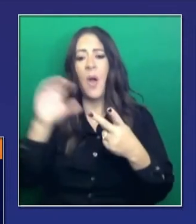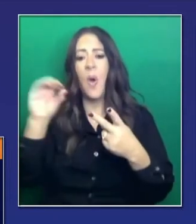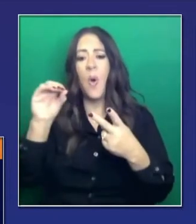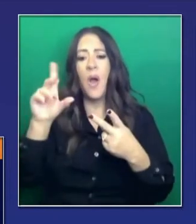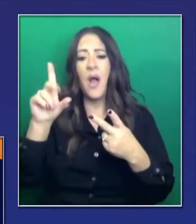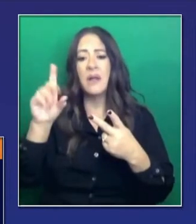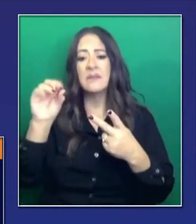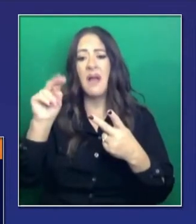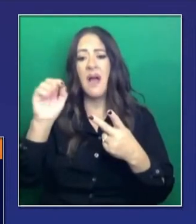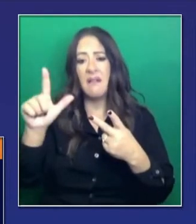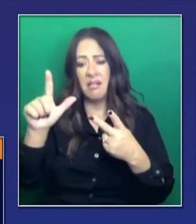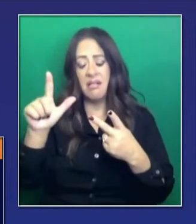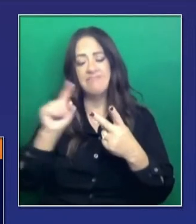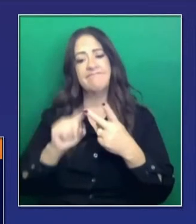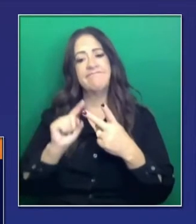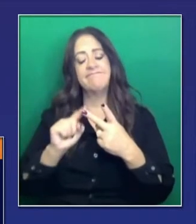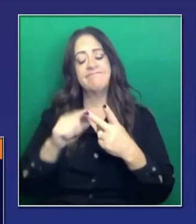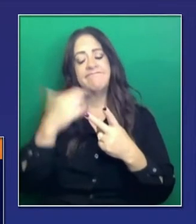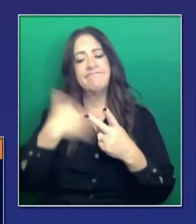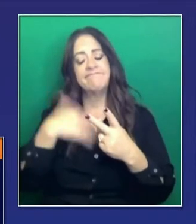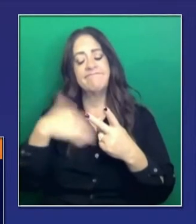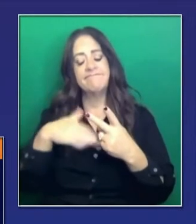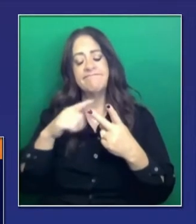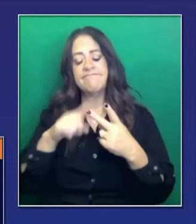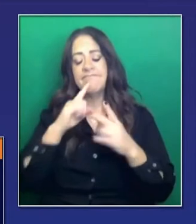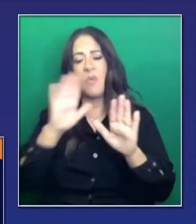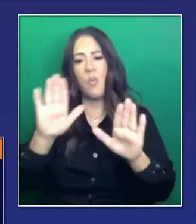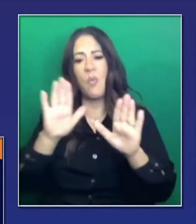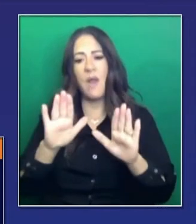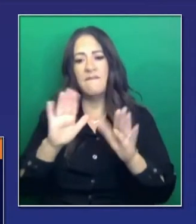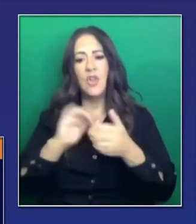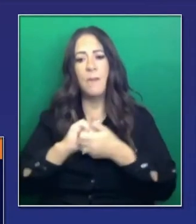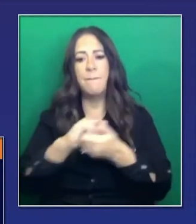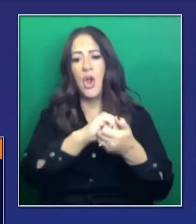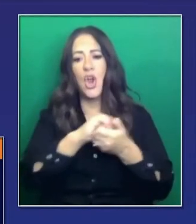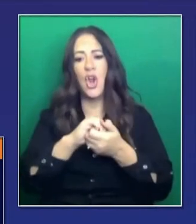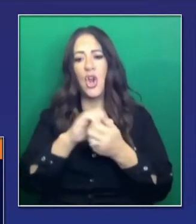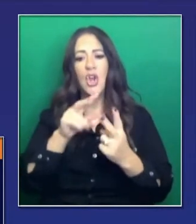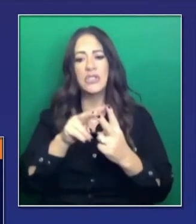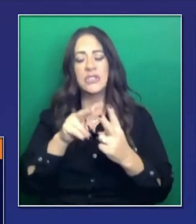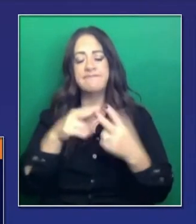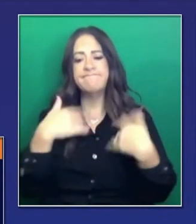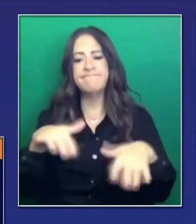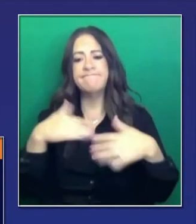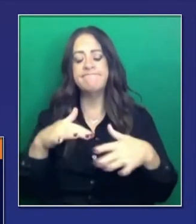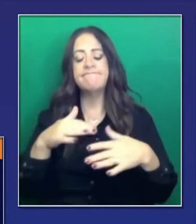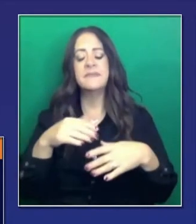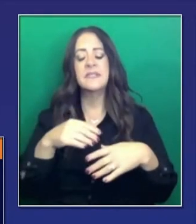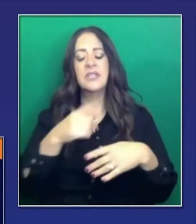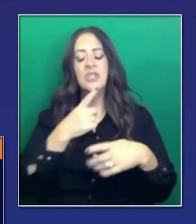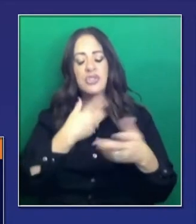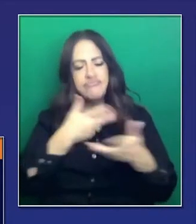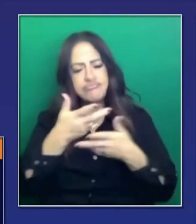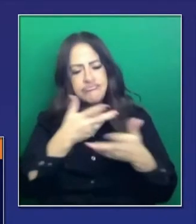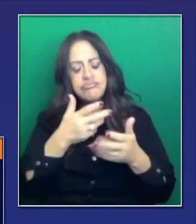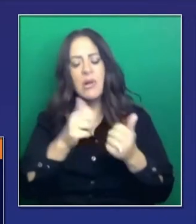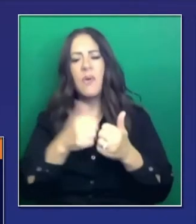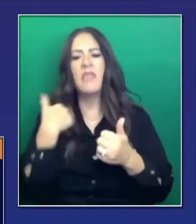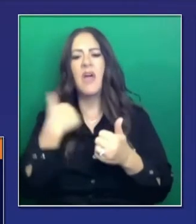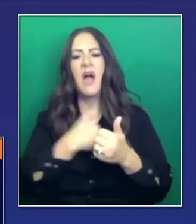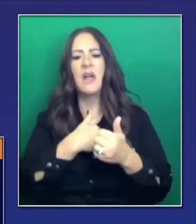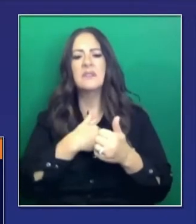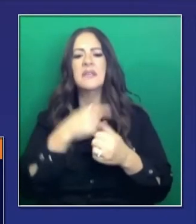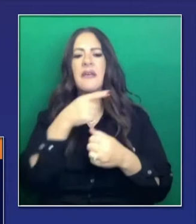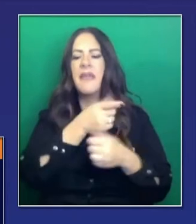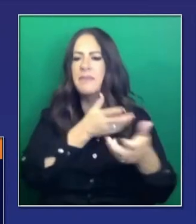O'Donnell, el asambleísta, que han sido socios espectaculares conversando